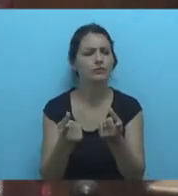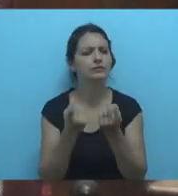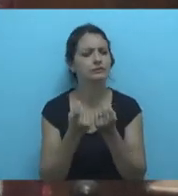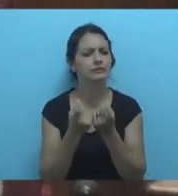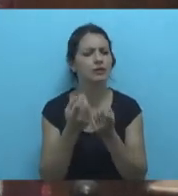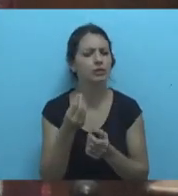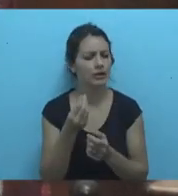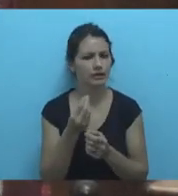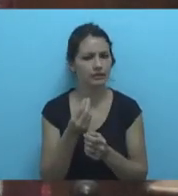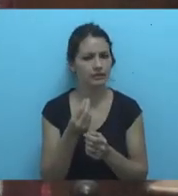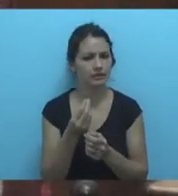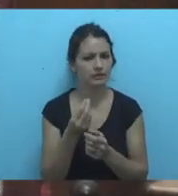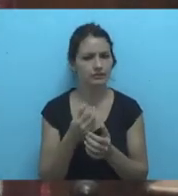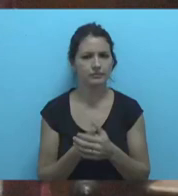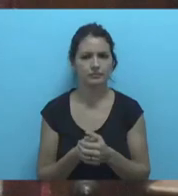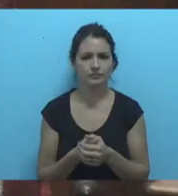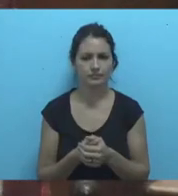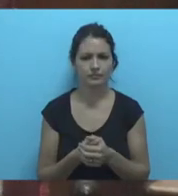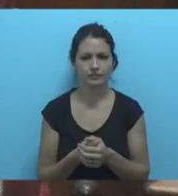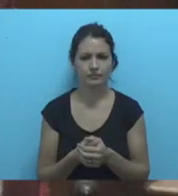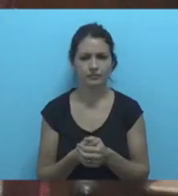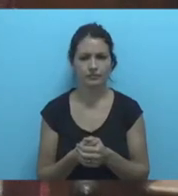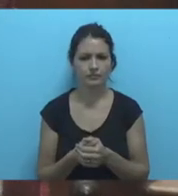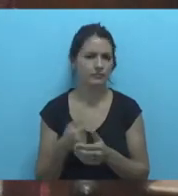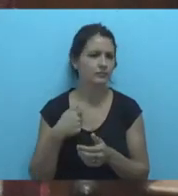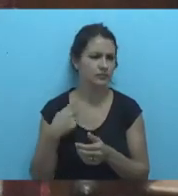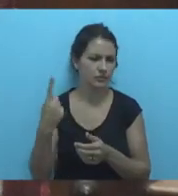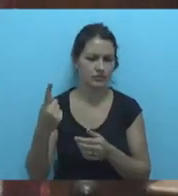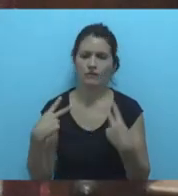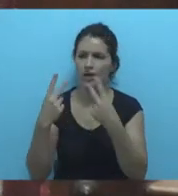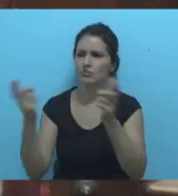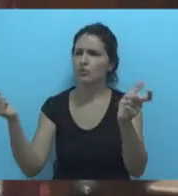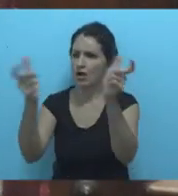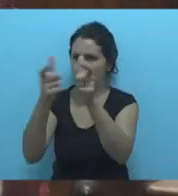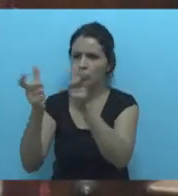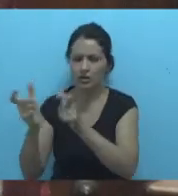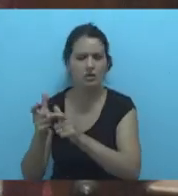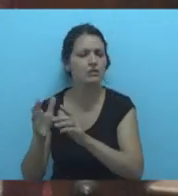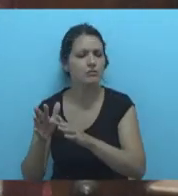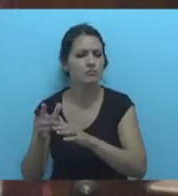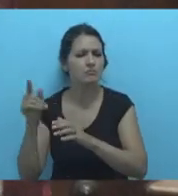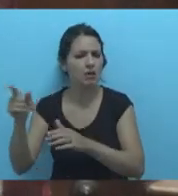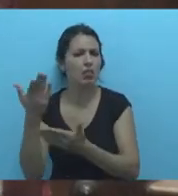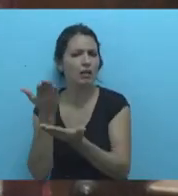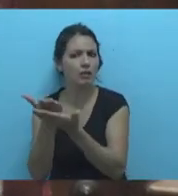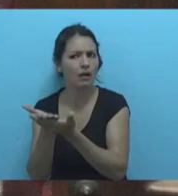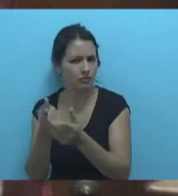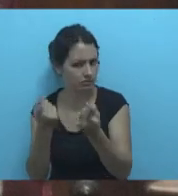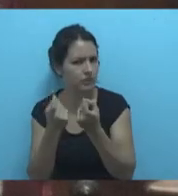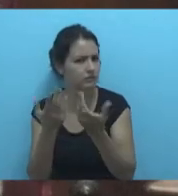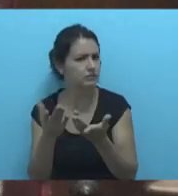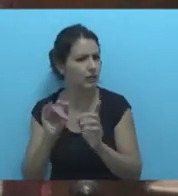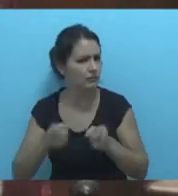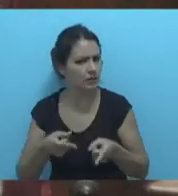fundamental. La planteaban los acreedores granarios, la planteaban los trabajadores aceiteros, la planteaban los directorios